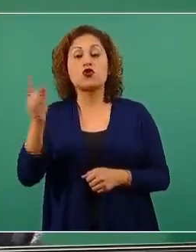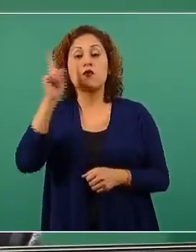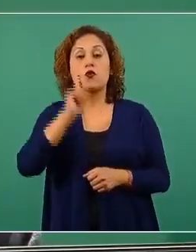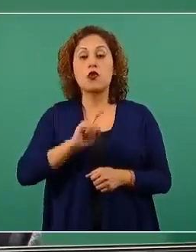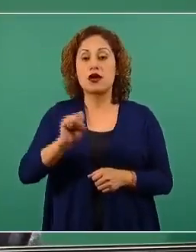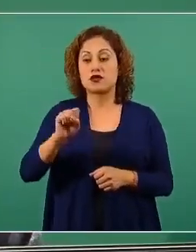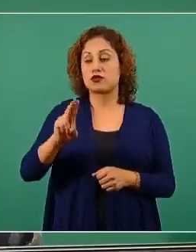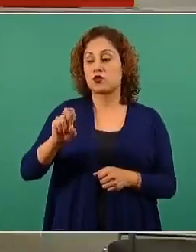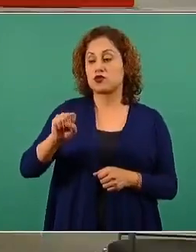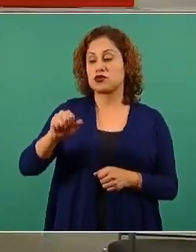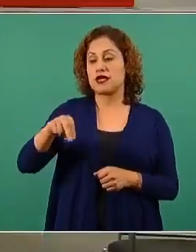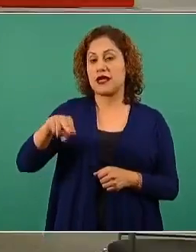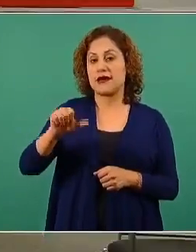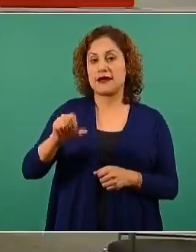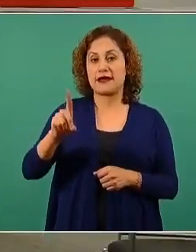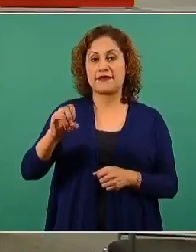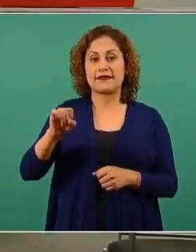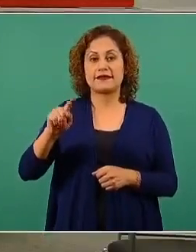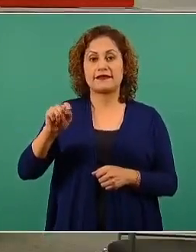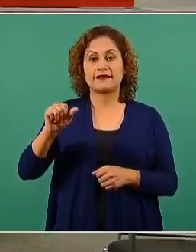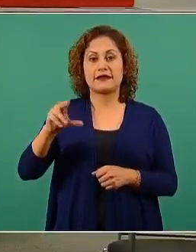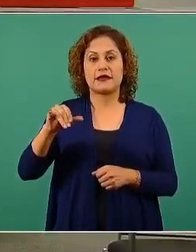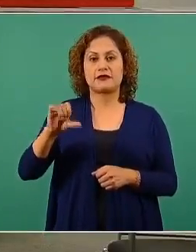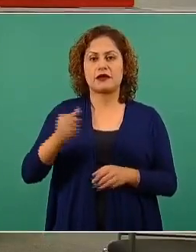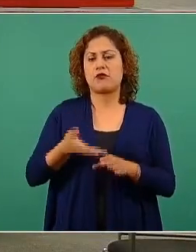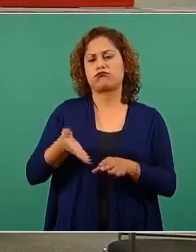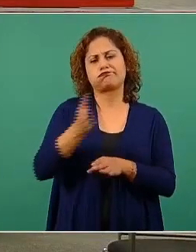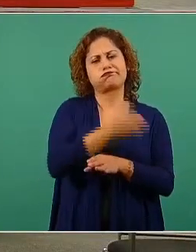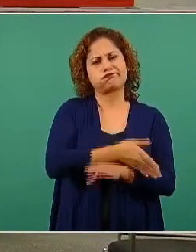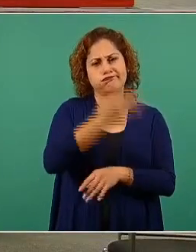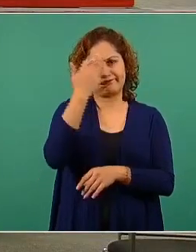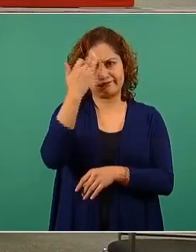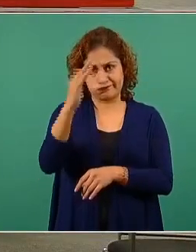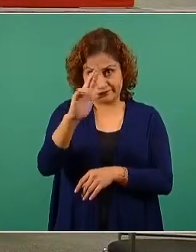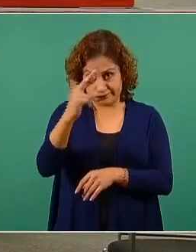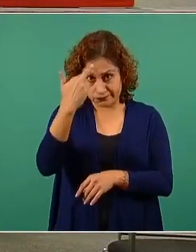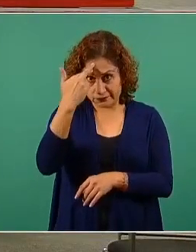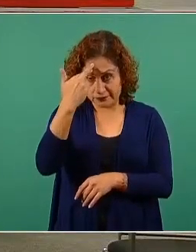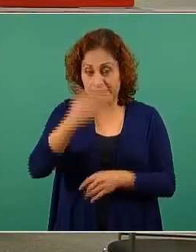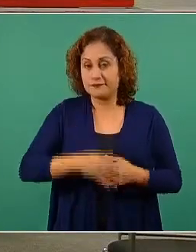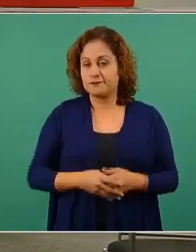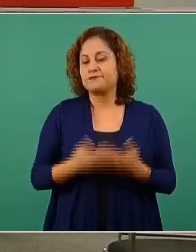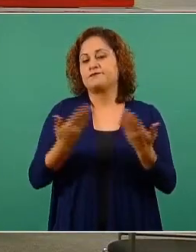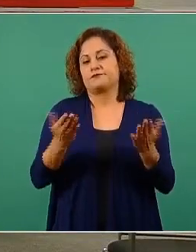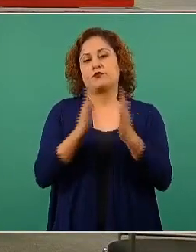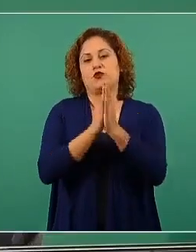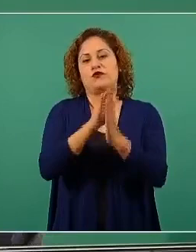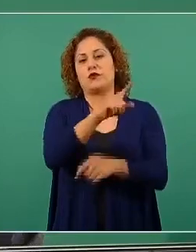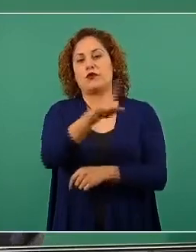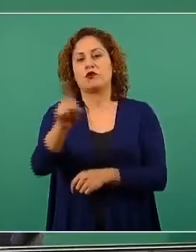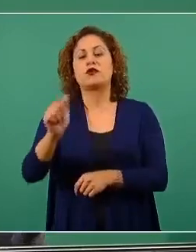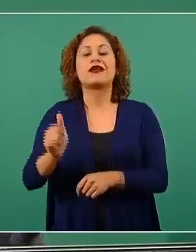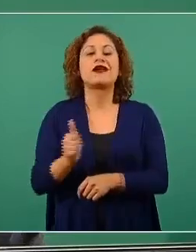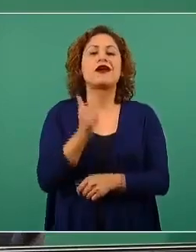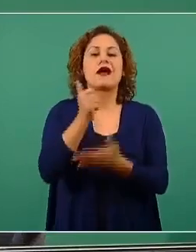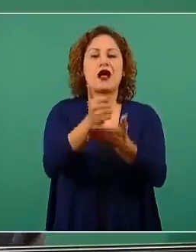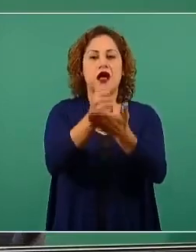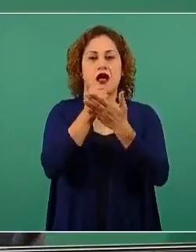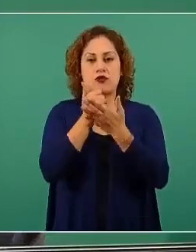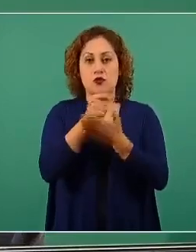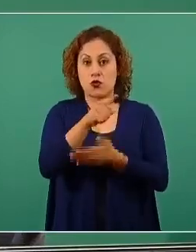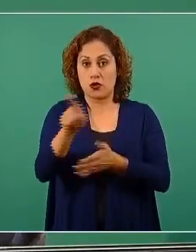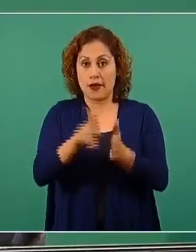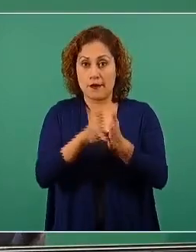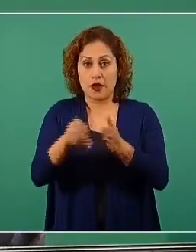que recordarán, lo pusimos a disposición desde hace mucho tiempo. ¿Sí? Entonces, por favor, ayúdenos a difundirlo, ya sea ustedes como